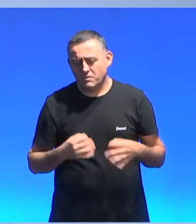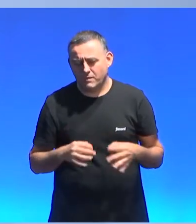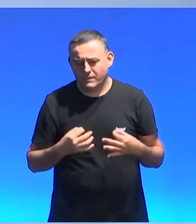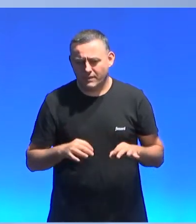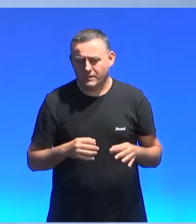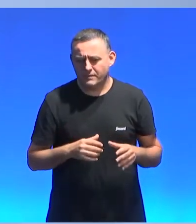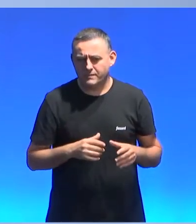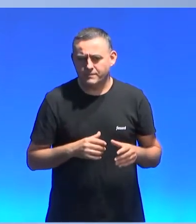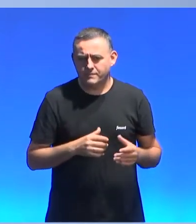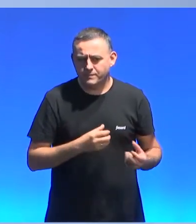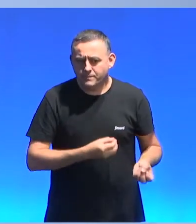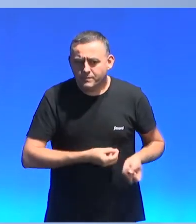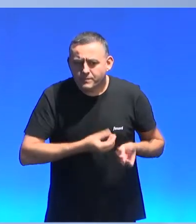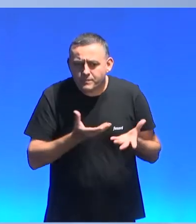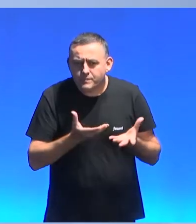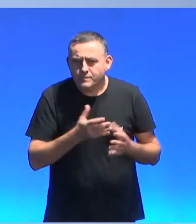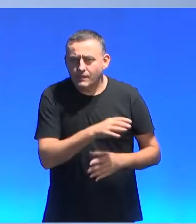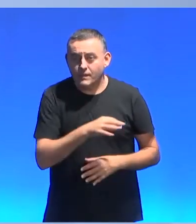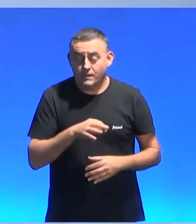expresarse.